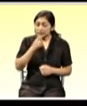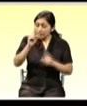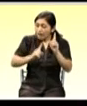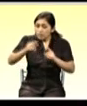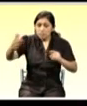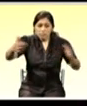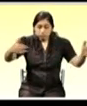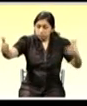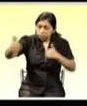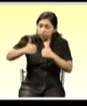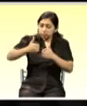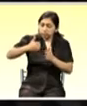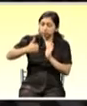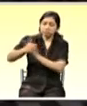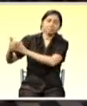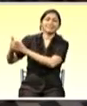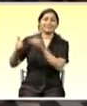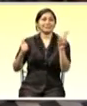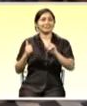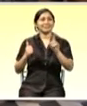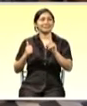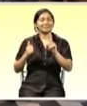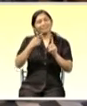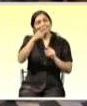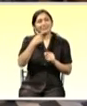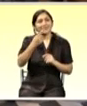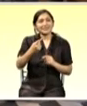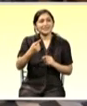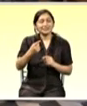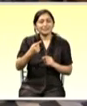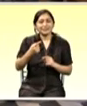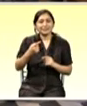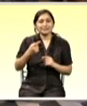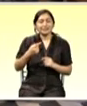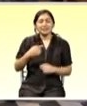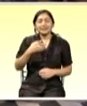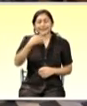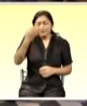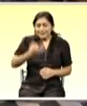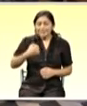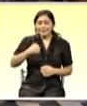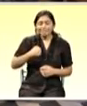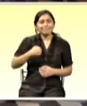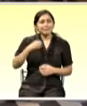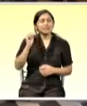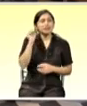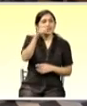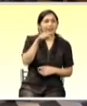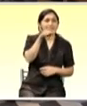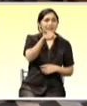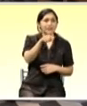rechazaré. Verdad es que más que nadie te he ofendido, porque más que a nadie me